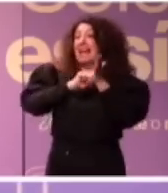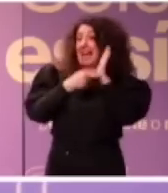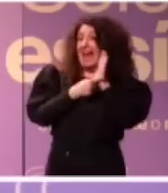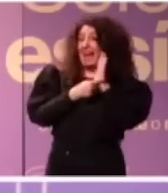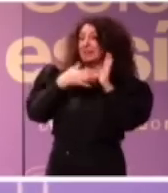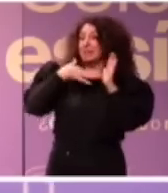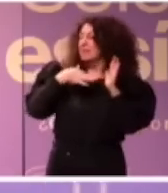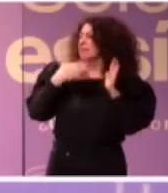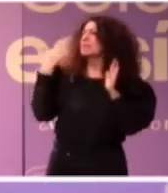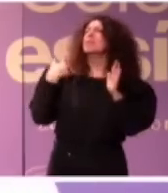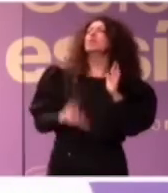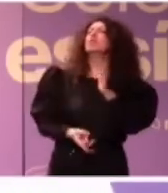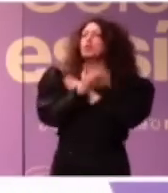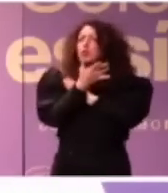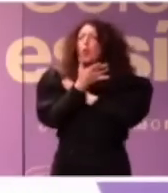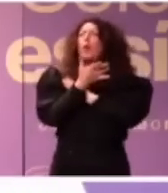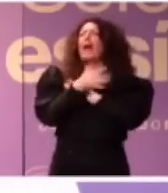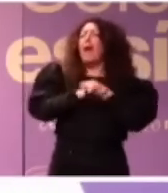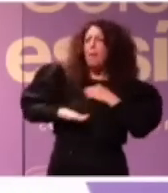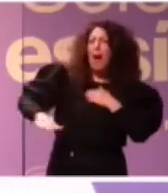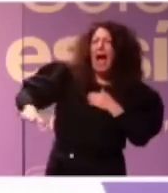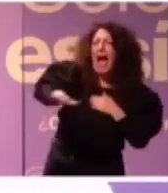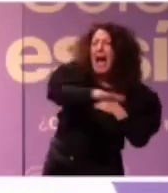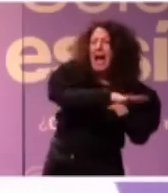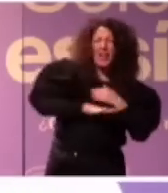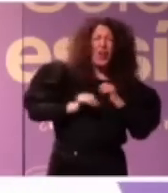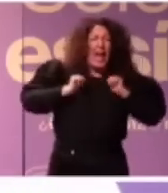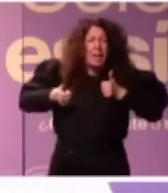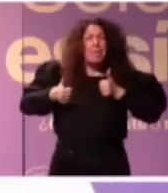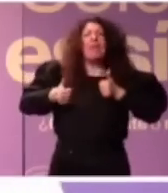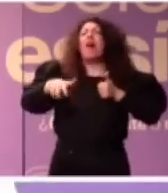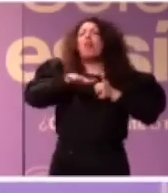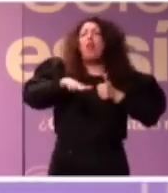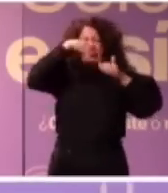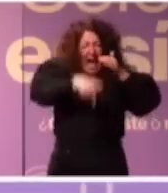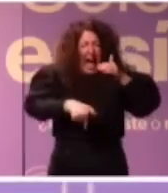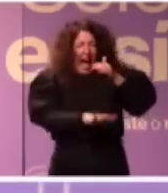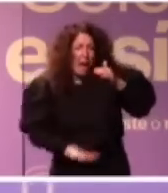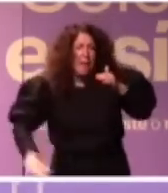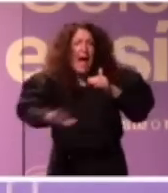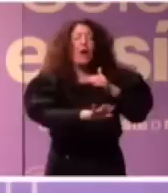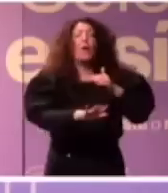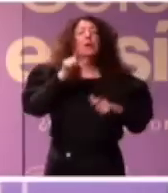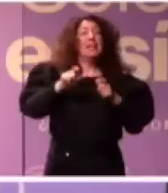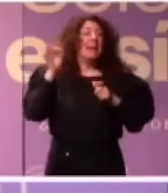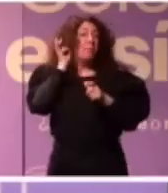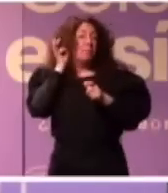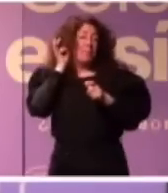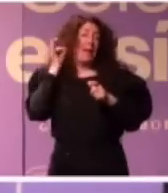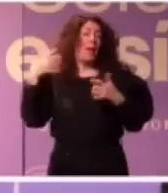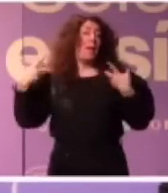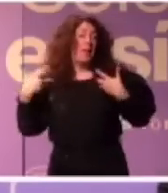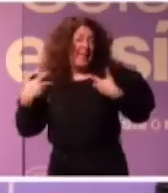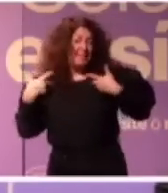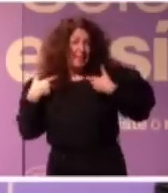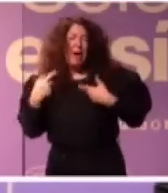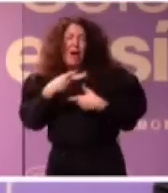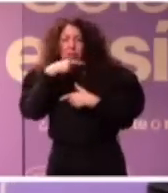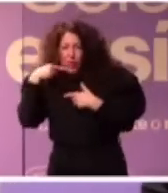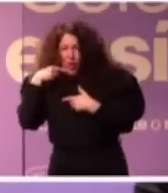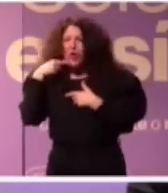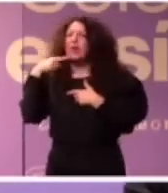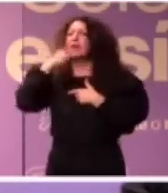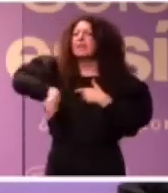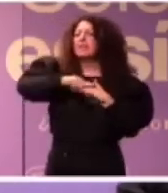haber hecho posible esta ley que surge desde cada barrio, desde lo más abajo, desde el dolor de las víctimas que con el Me Too y el Cuéntalo dejan